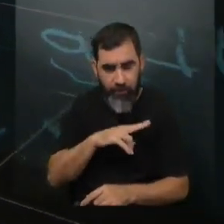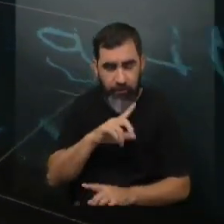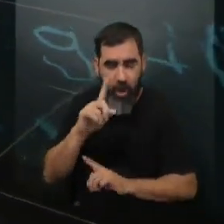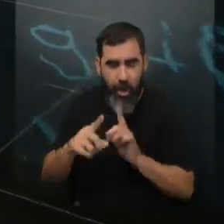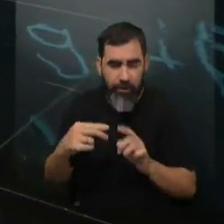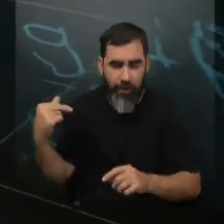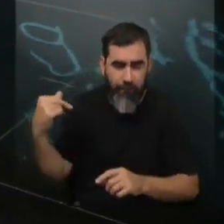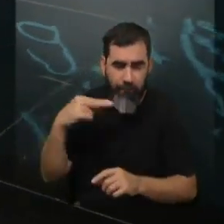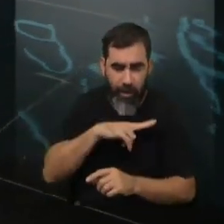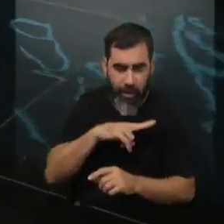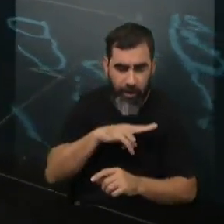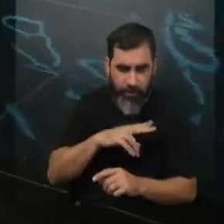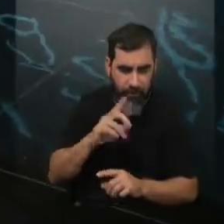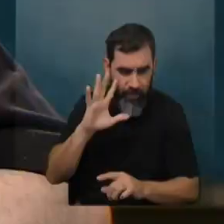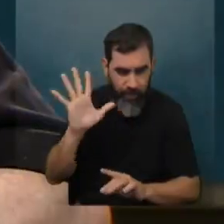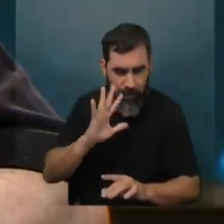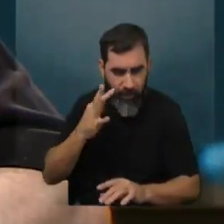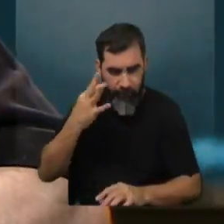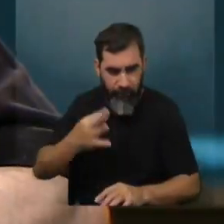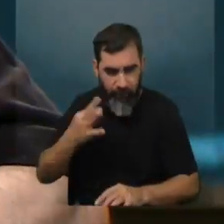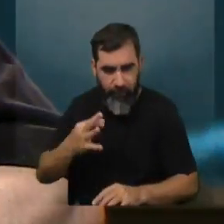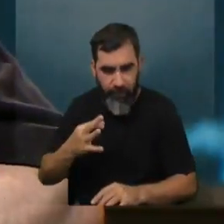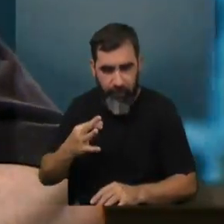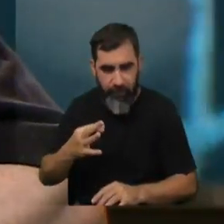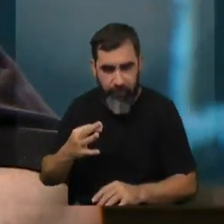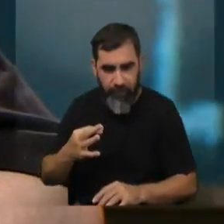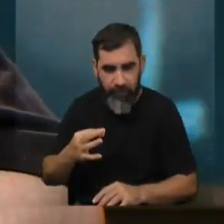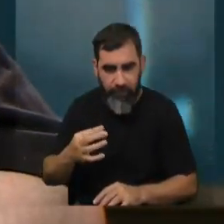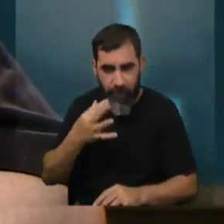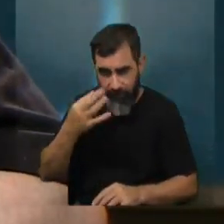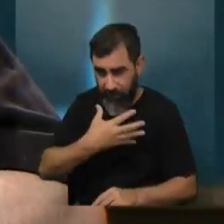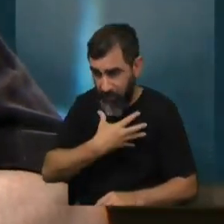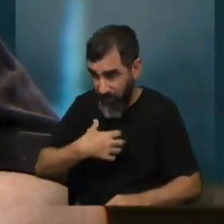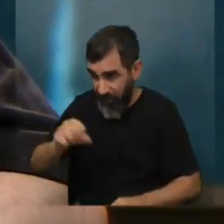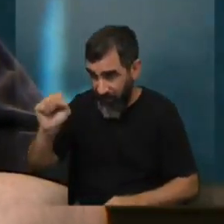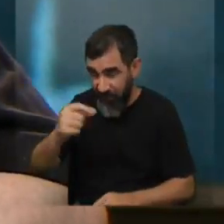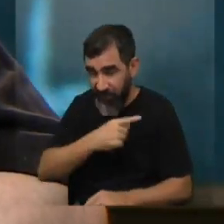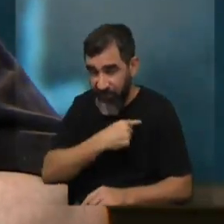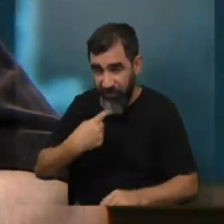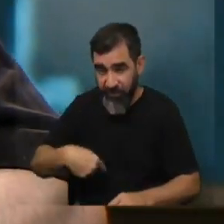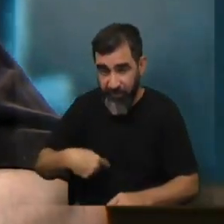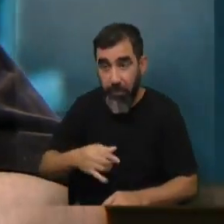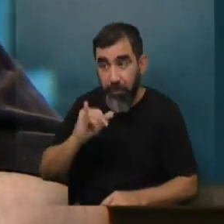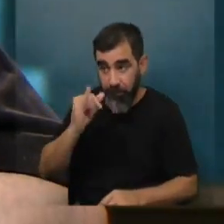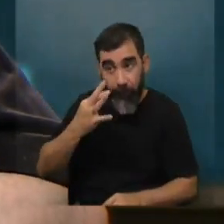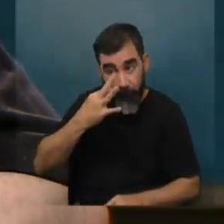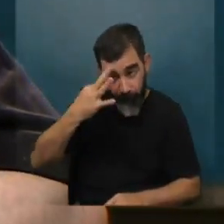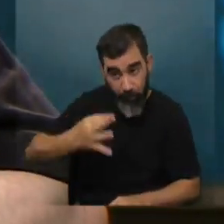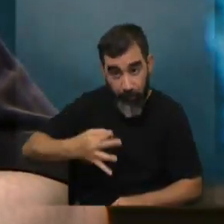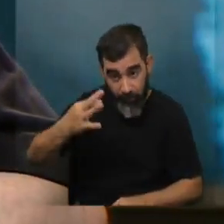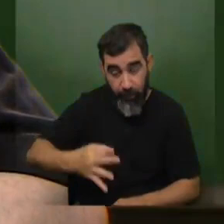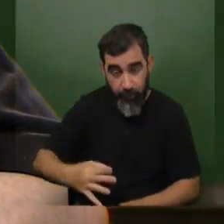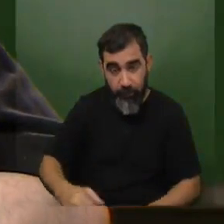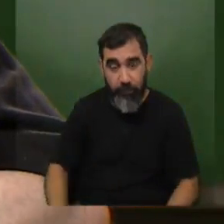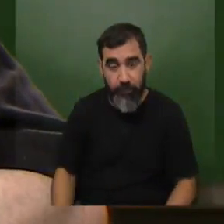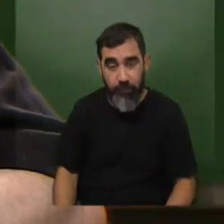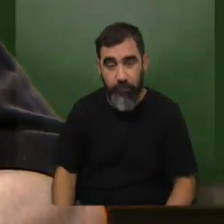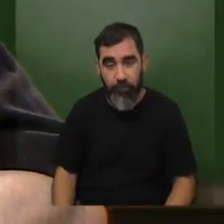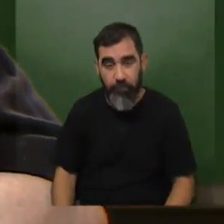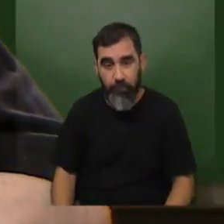vienen que no tienen valor real, que son spam para llevarte. Pero bueno, esto resultó ser algo que era verdad